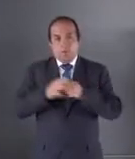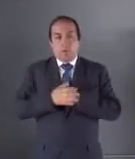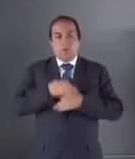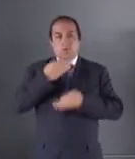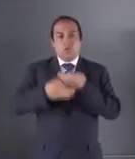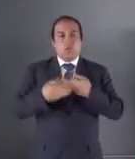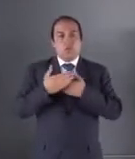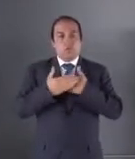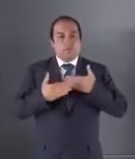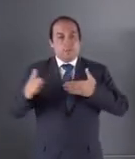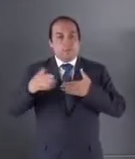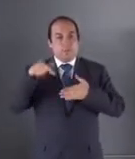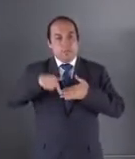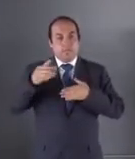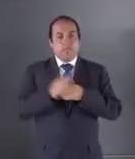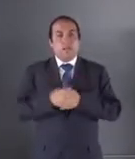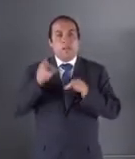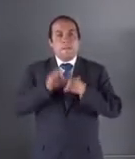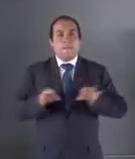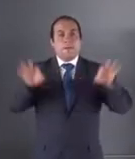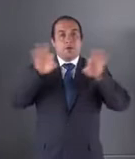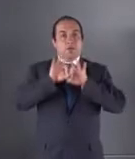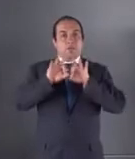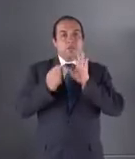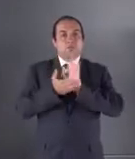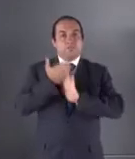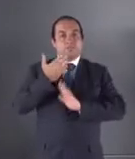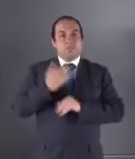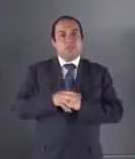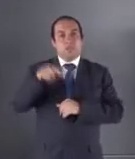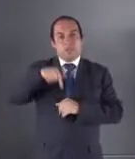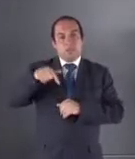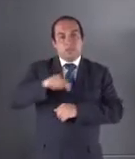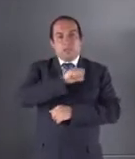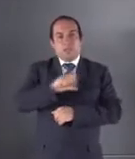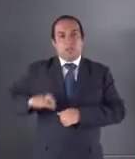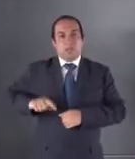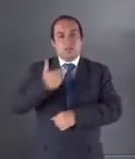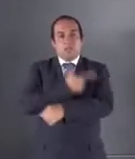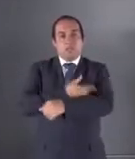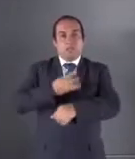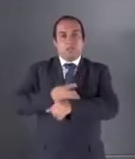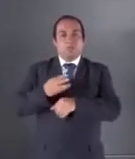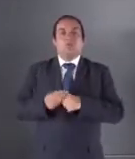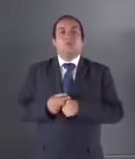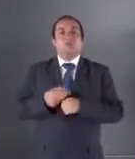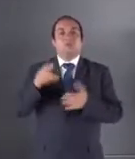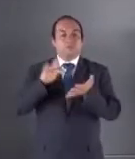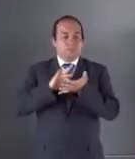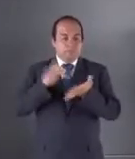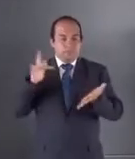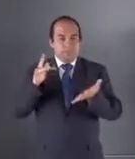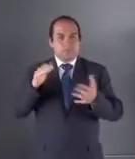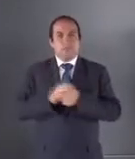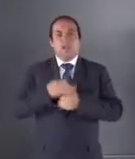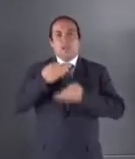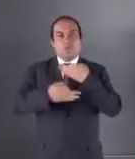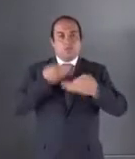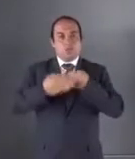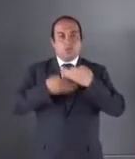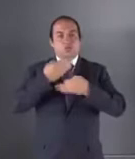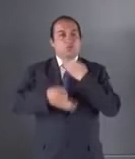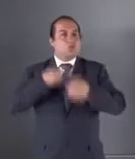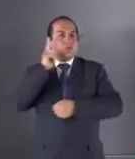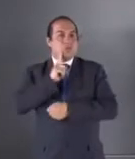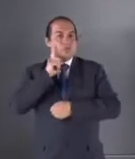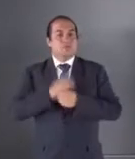importante obra para nuestra alcaldía de Gustavo Amadero. Muchas gracias a todos y todas.